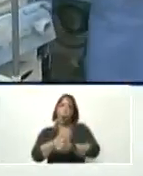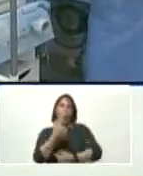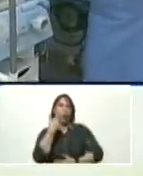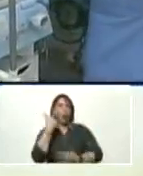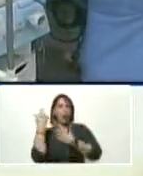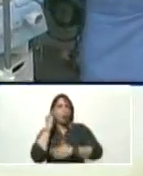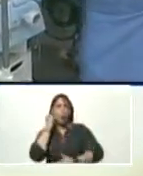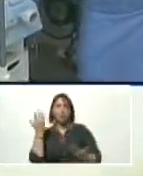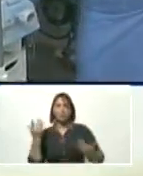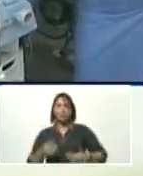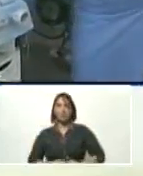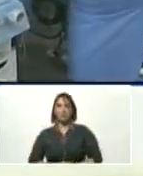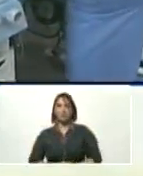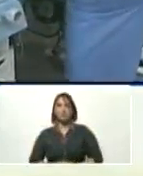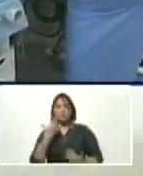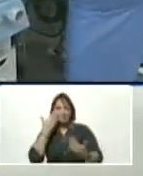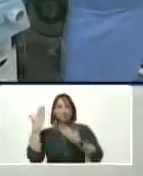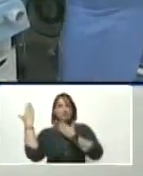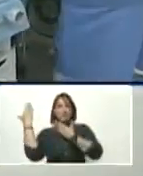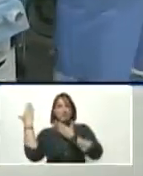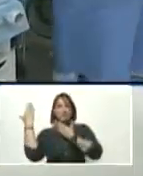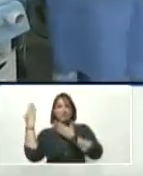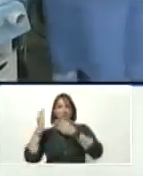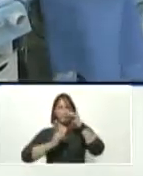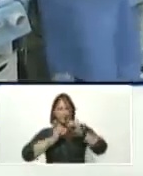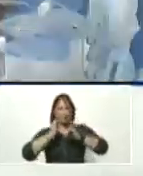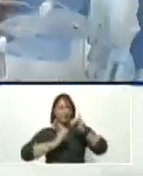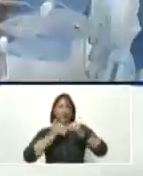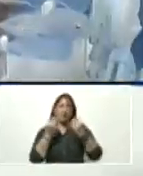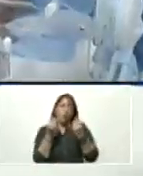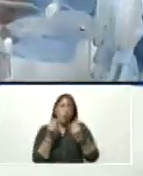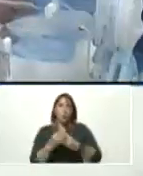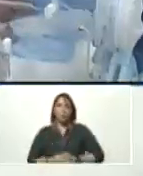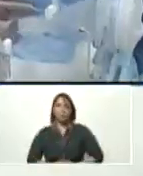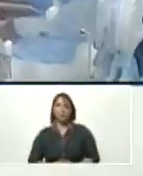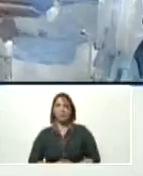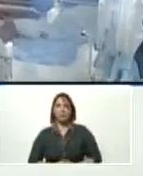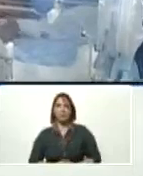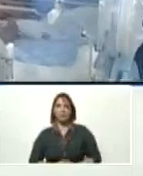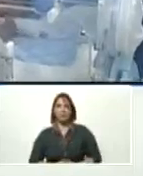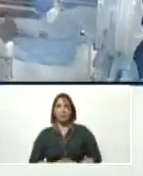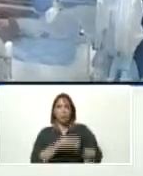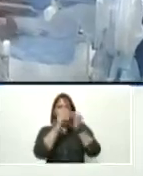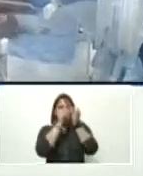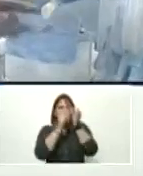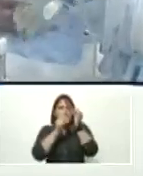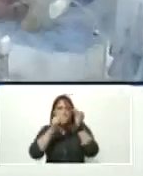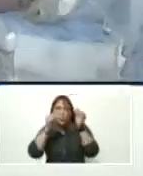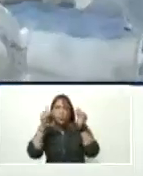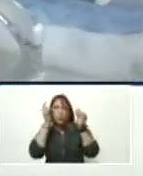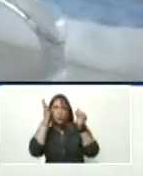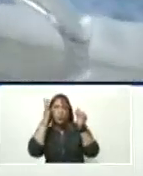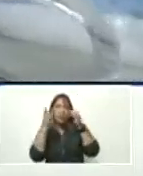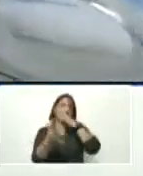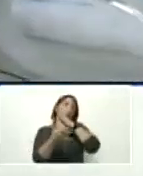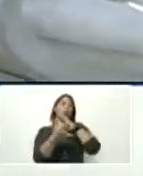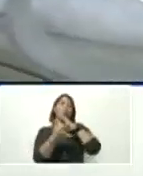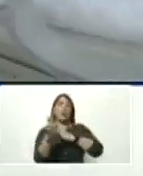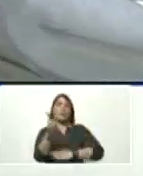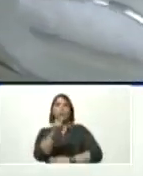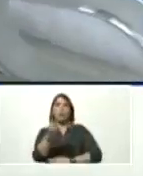mujer. ¿Ves? Y trae ese niño. Y cómo con este filtro, creado por tecnología